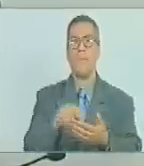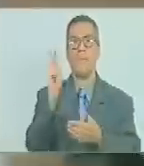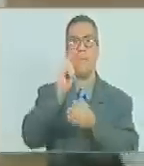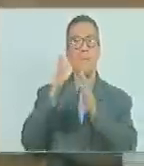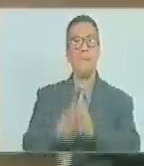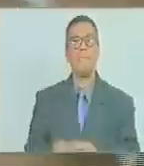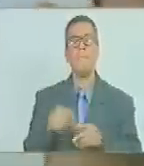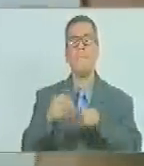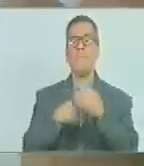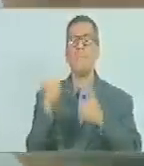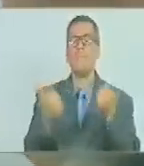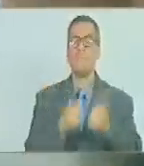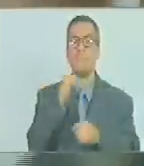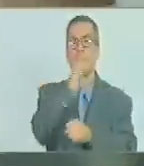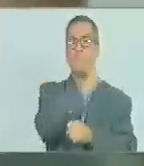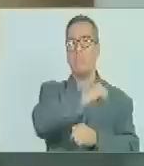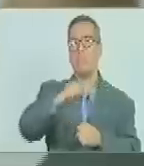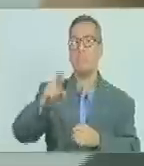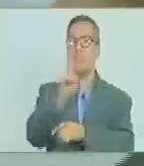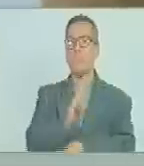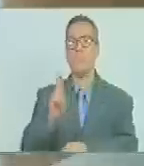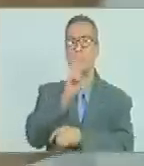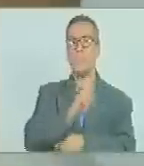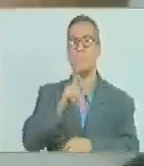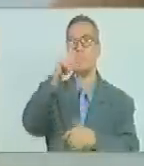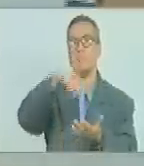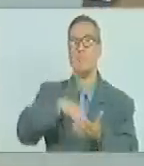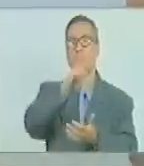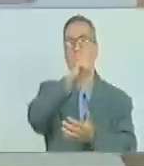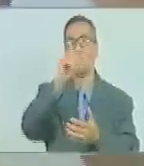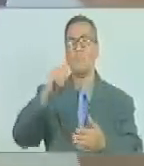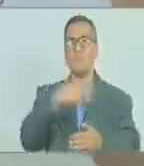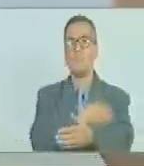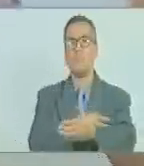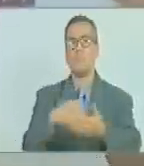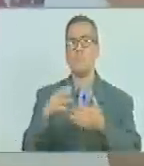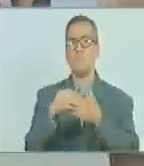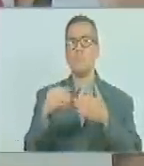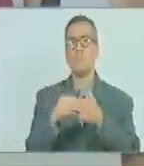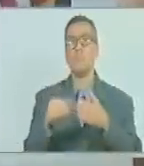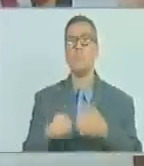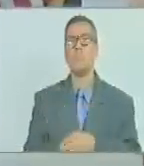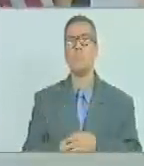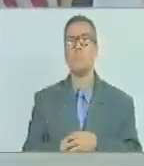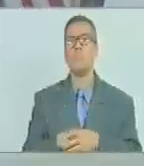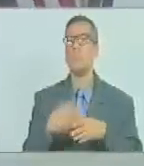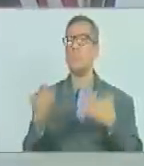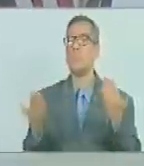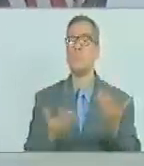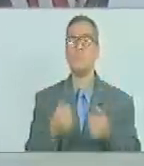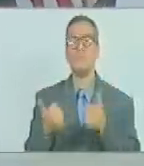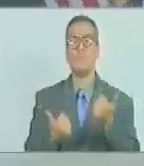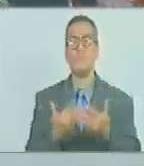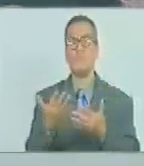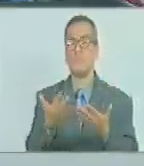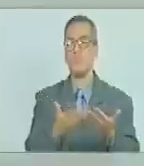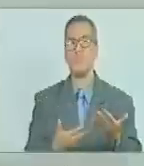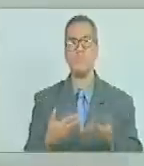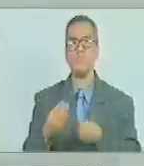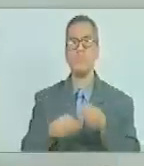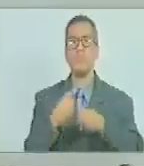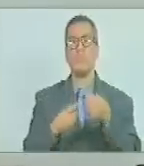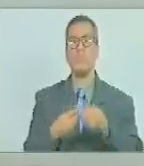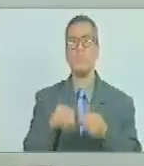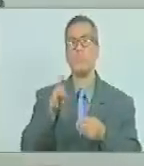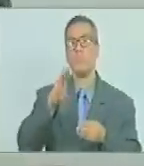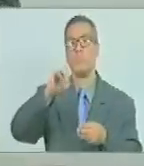venezolanos fueron asesinados utilizando estos 1.200 millones de dólares? ¿Dónde están estos 1.200 millones de dólares? ¿Por qué la administración